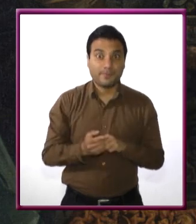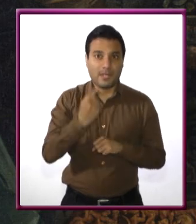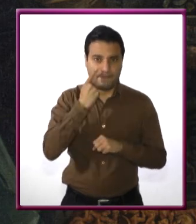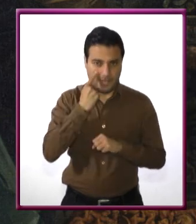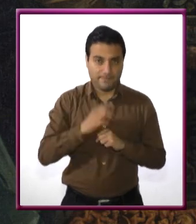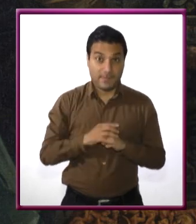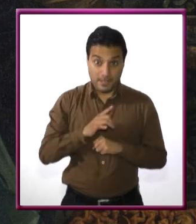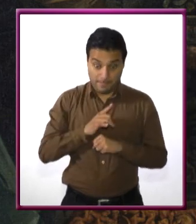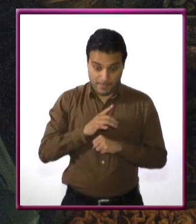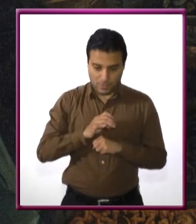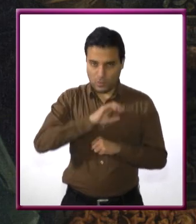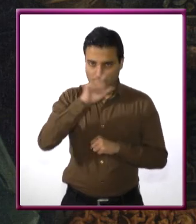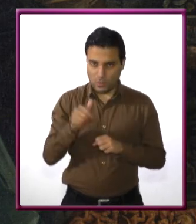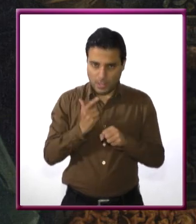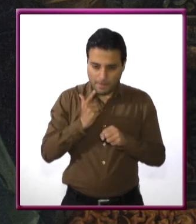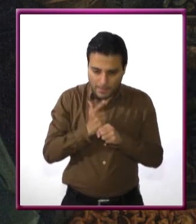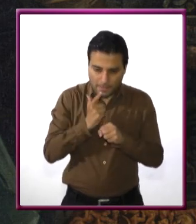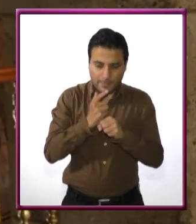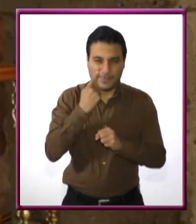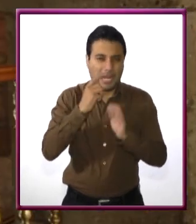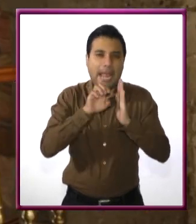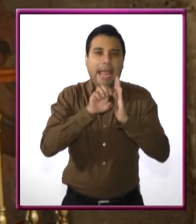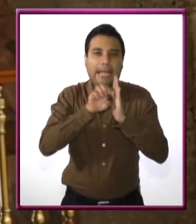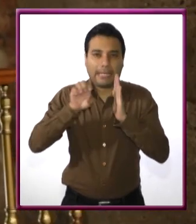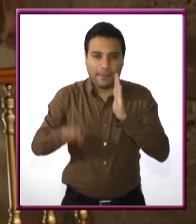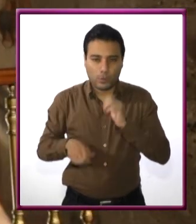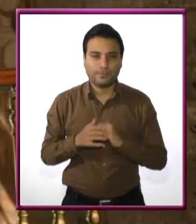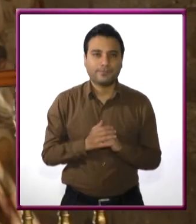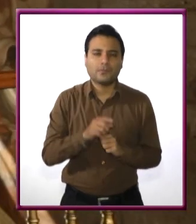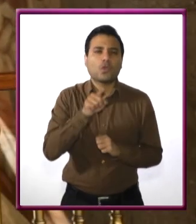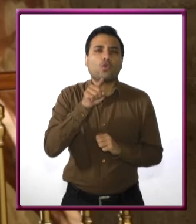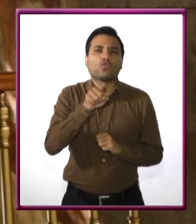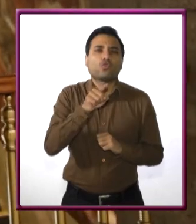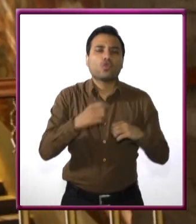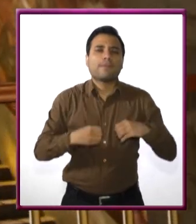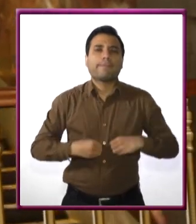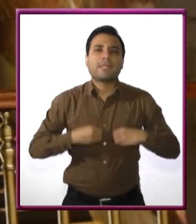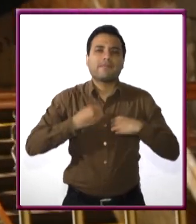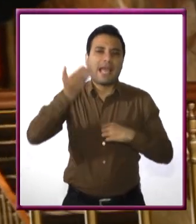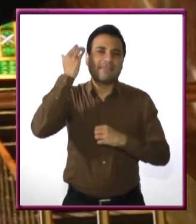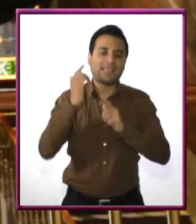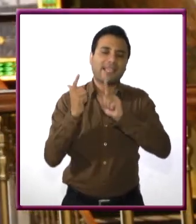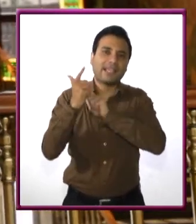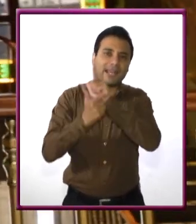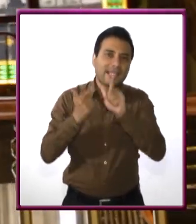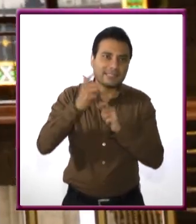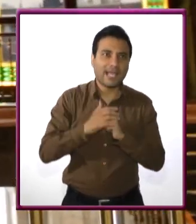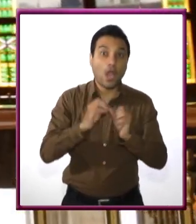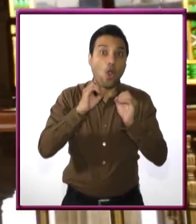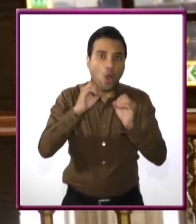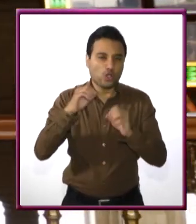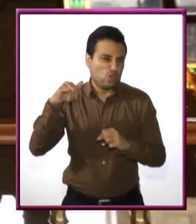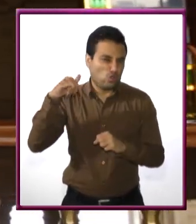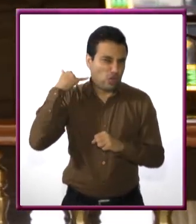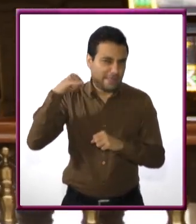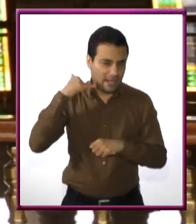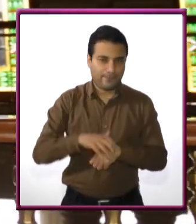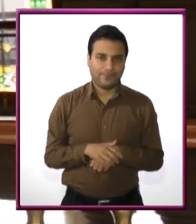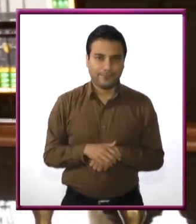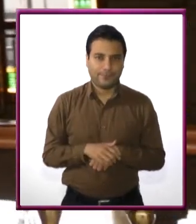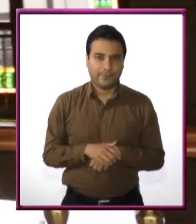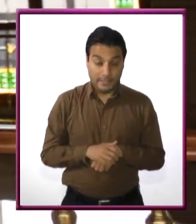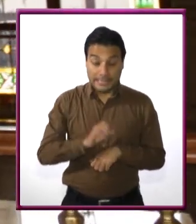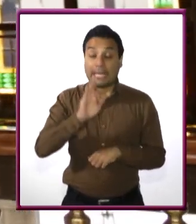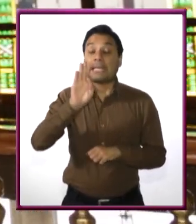que podemos hacer para entenderlos. Mira, imagina que eres una ciudadana común en la antigua Grecia o en Uxmal, lo que hoy es Yucatán.